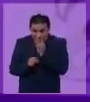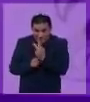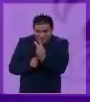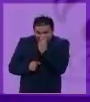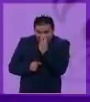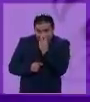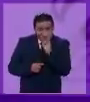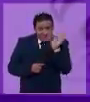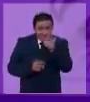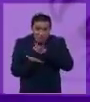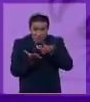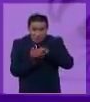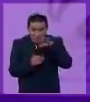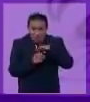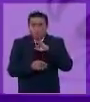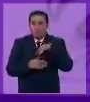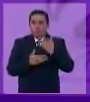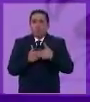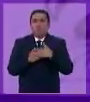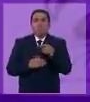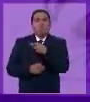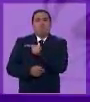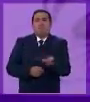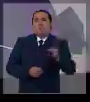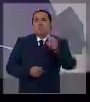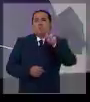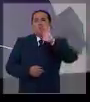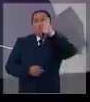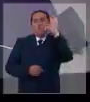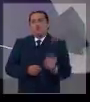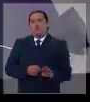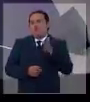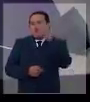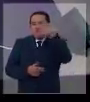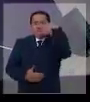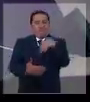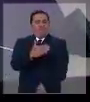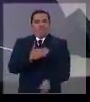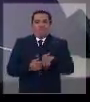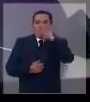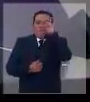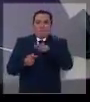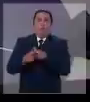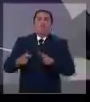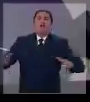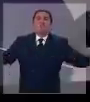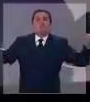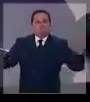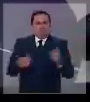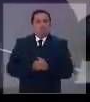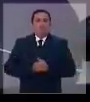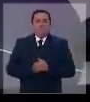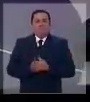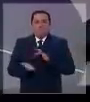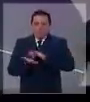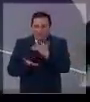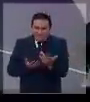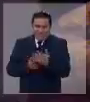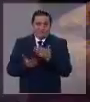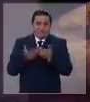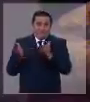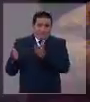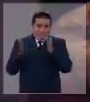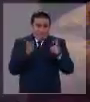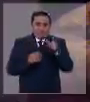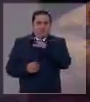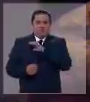pobreza del 30%. Gracias, candidato. Candidato José Antonio Meade,